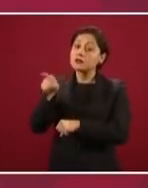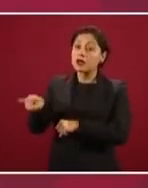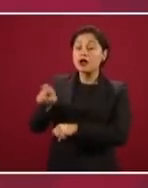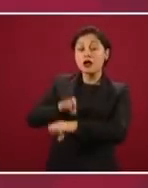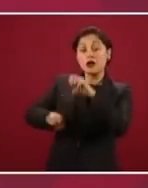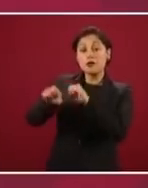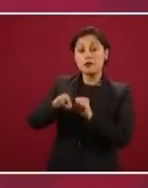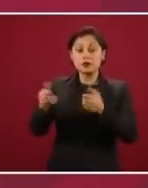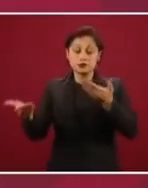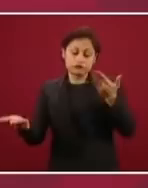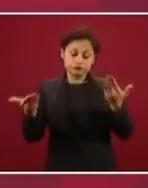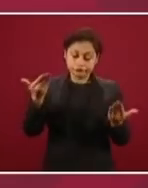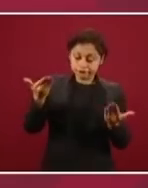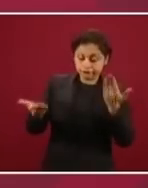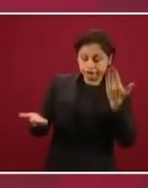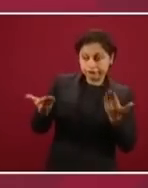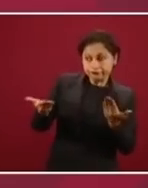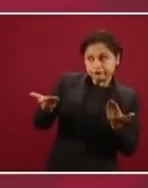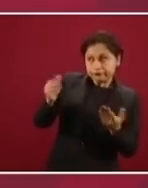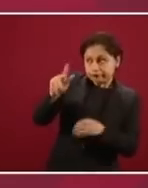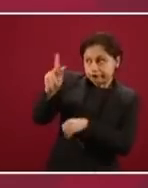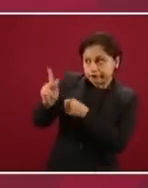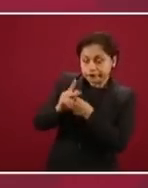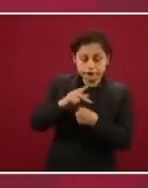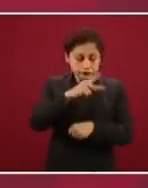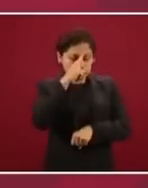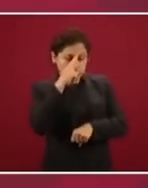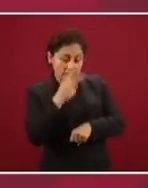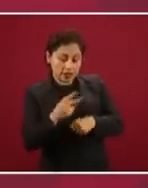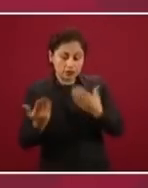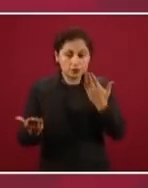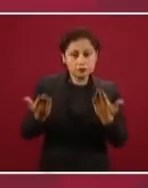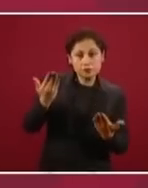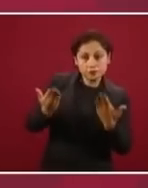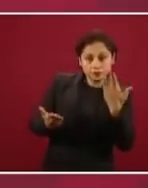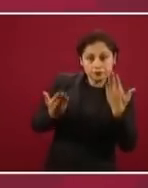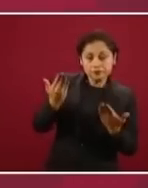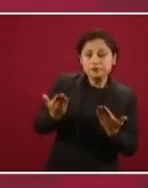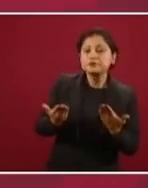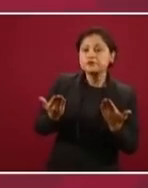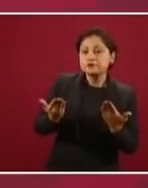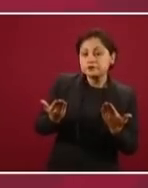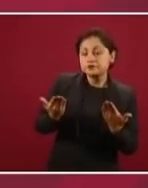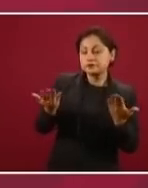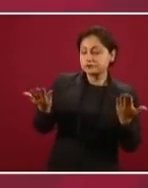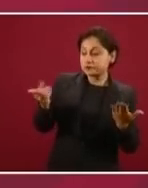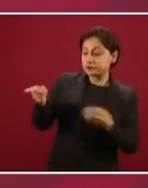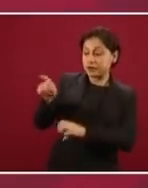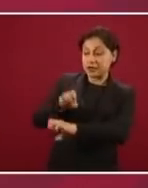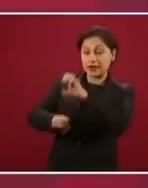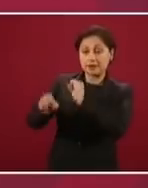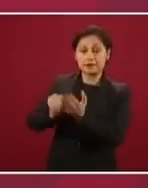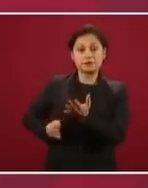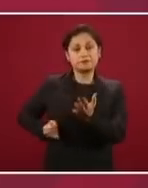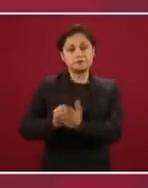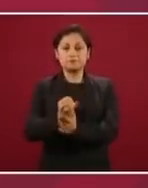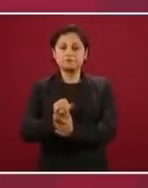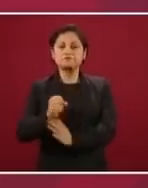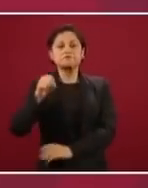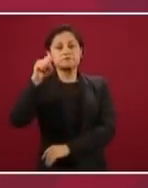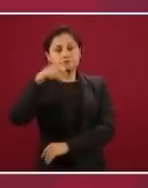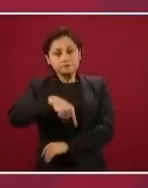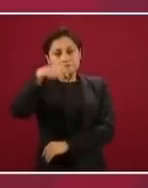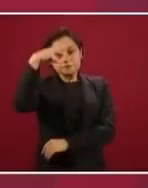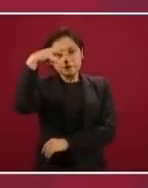candidatos a esta inversión y resolvieron hacerlo en méxico